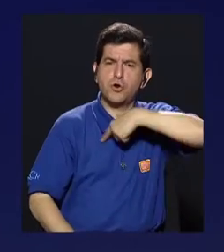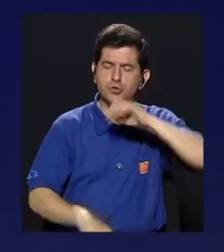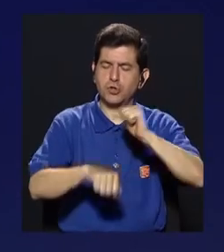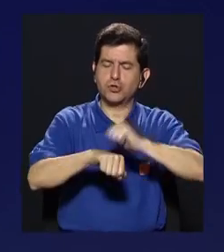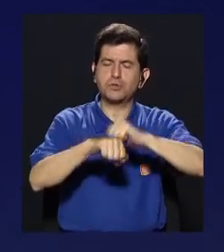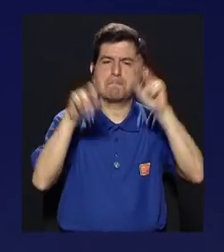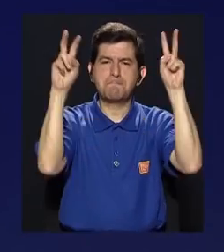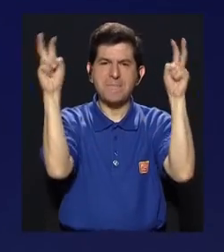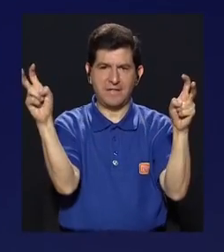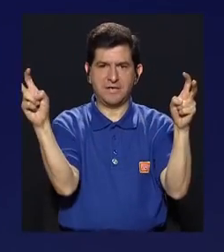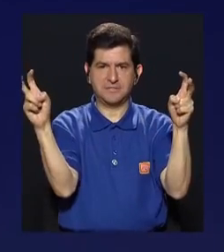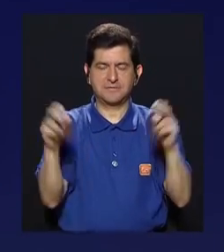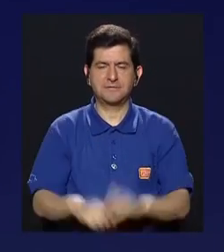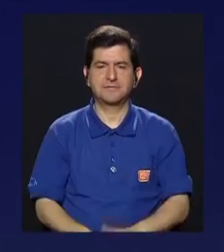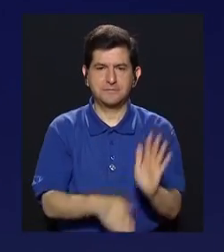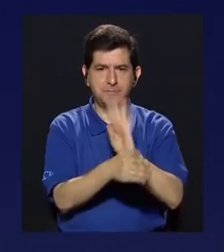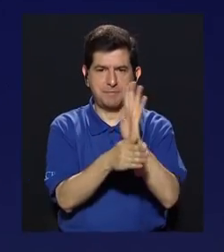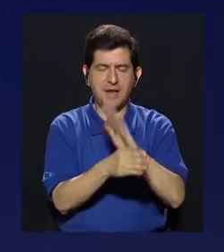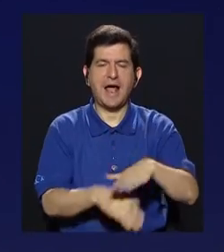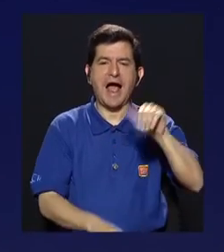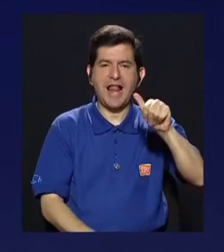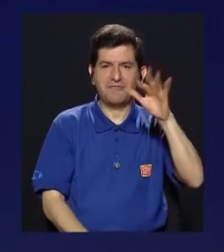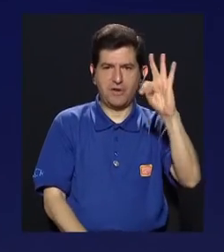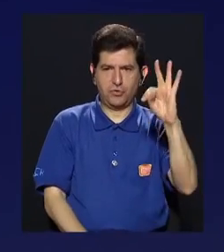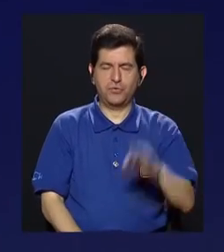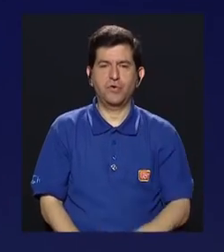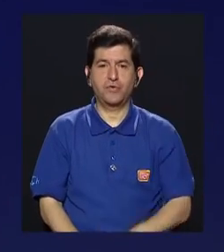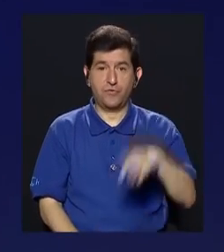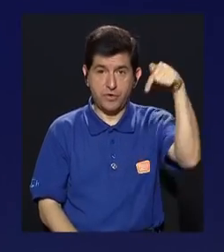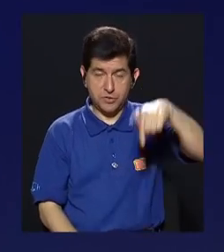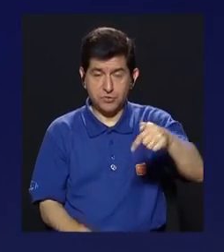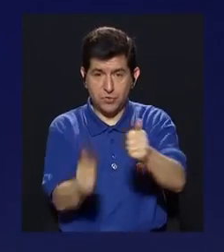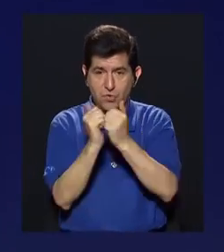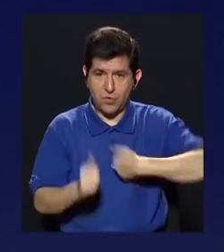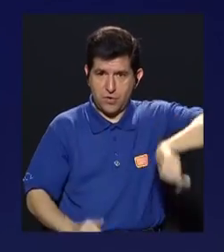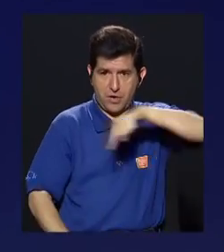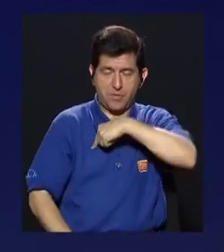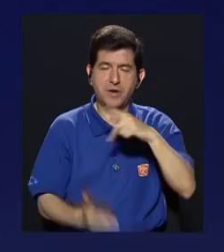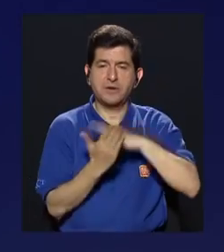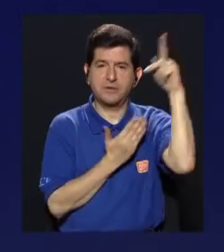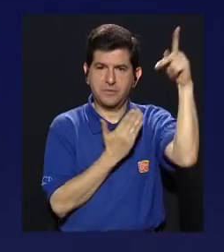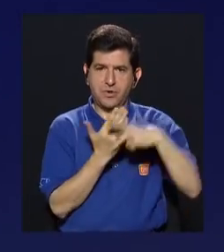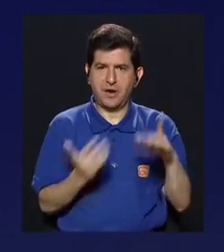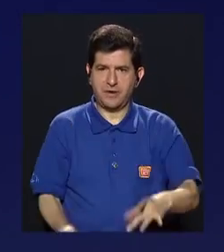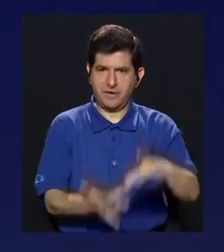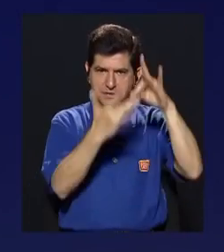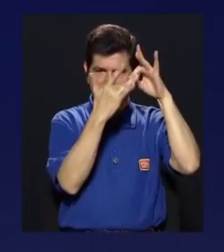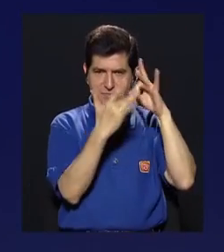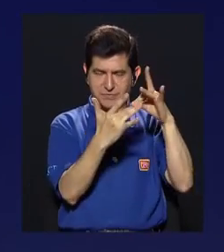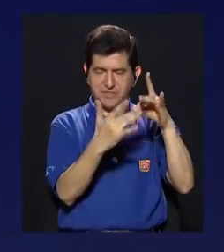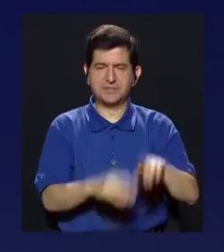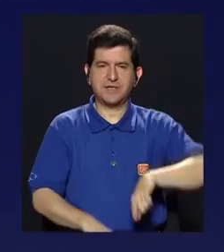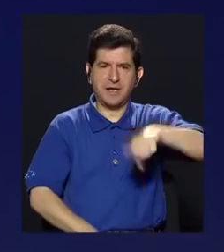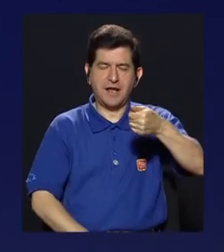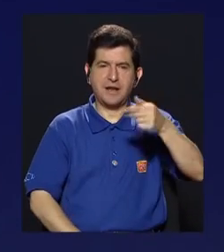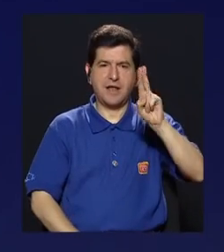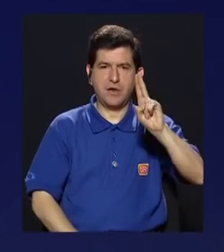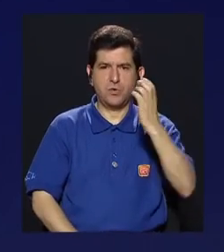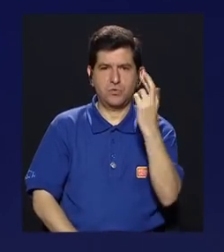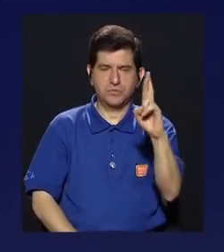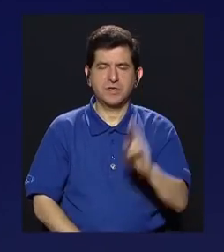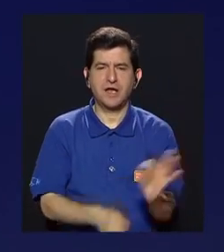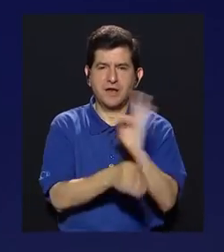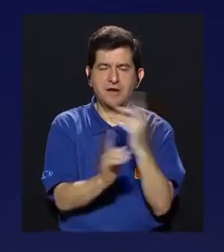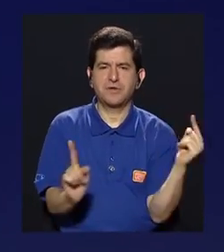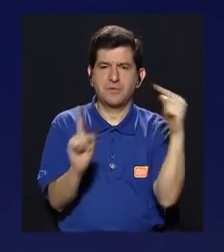ver nosotros las piedras una película de alborotadores que estuvo hoy con nosotros en este programa especial de canal u